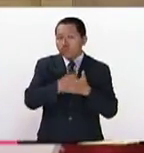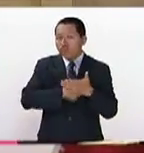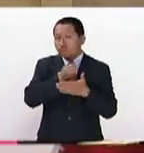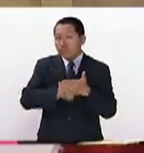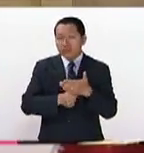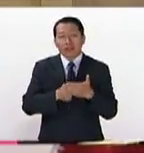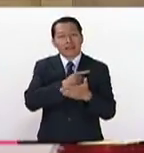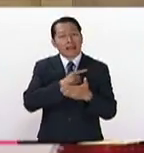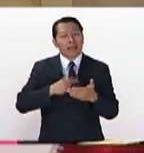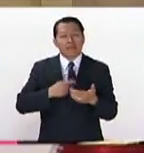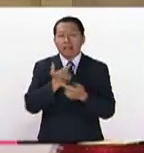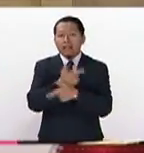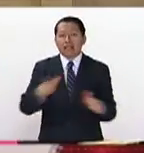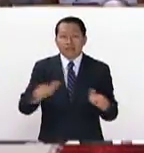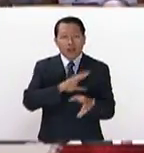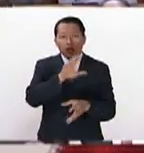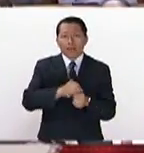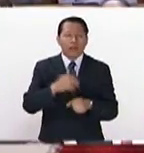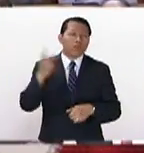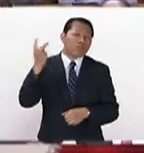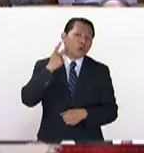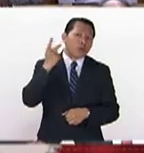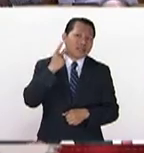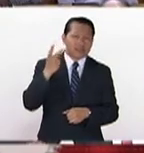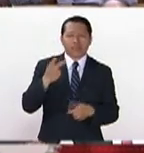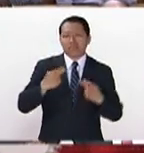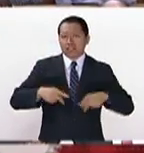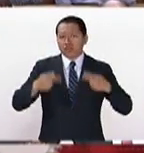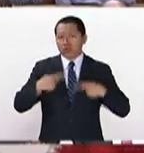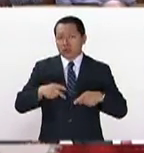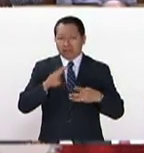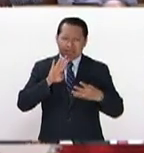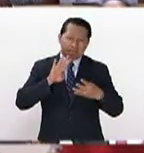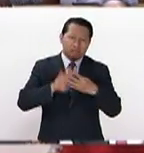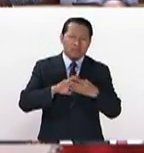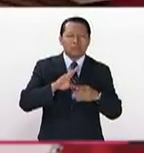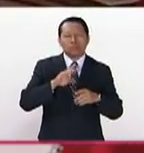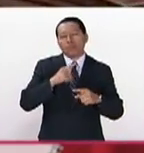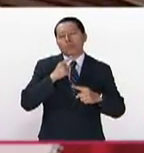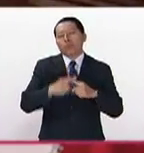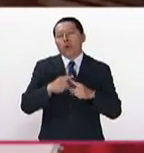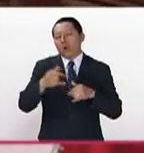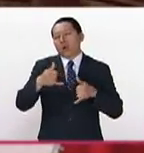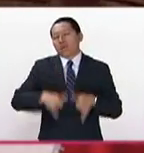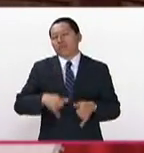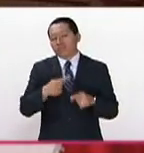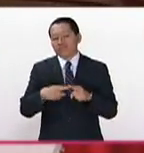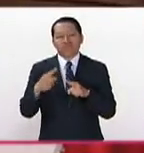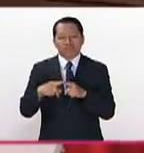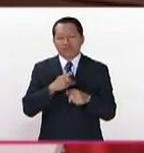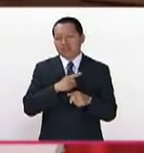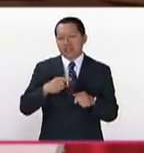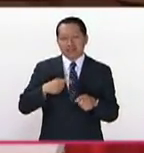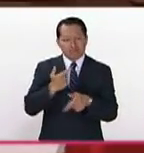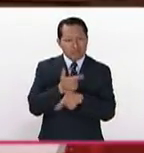liberación inmediata de todos los políticos que están en prisión preventiva por rebelión. Por otra parte, el